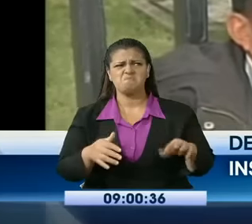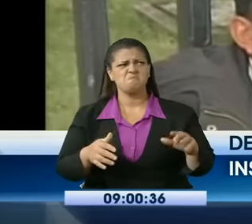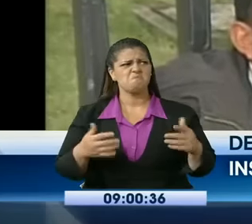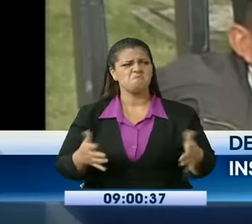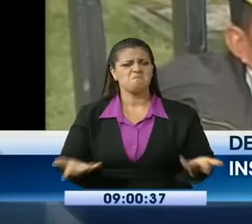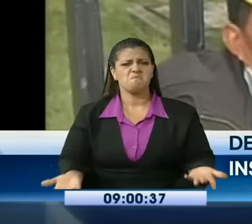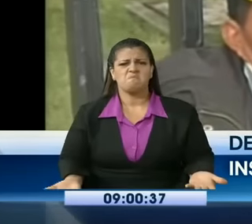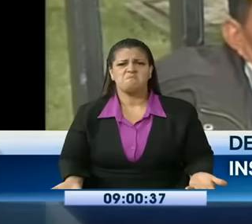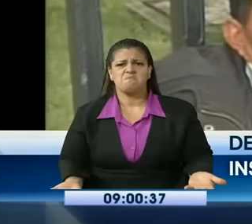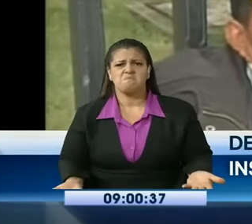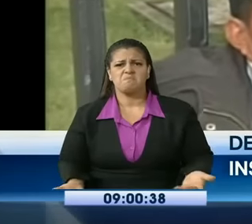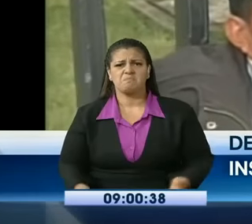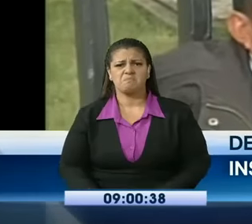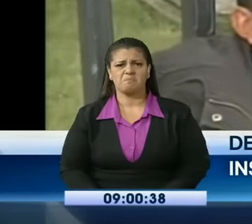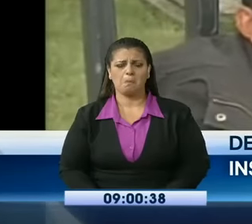estamos